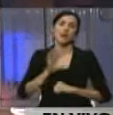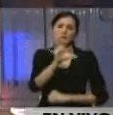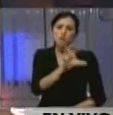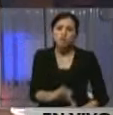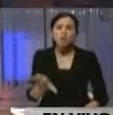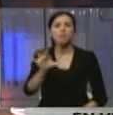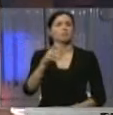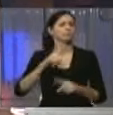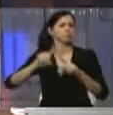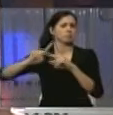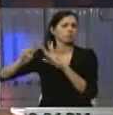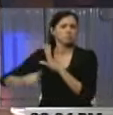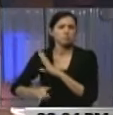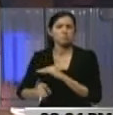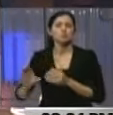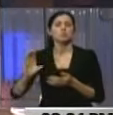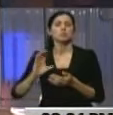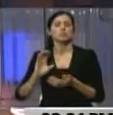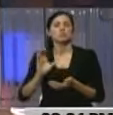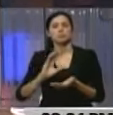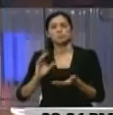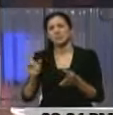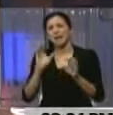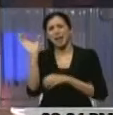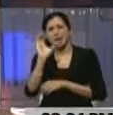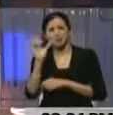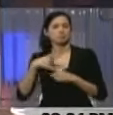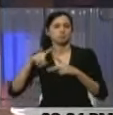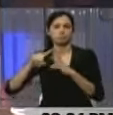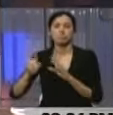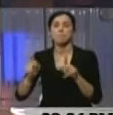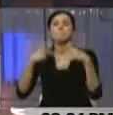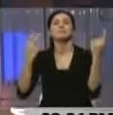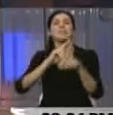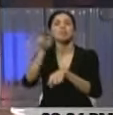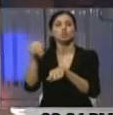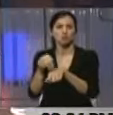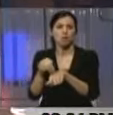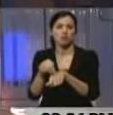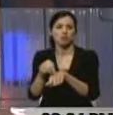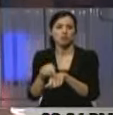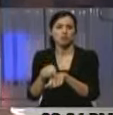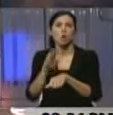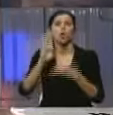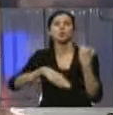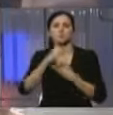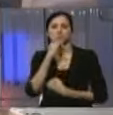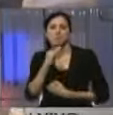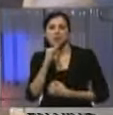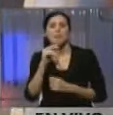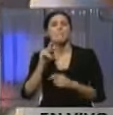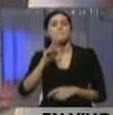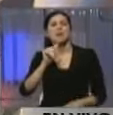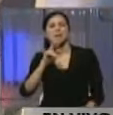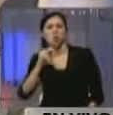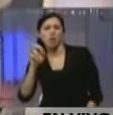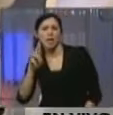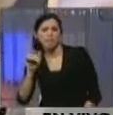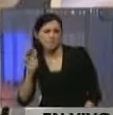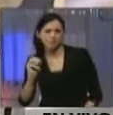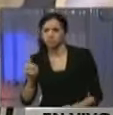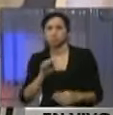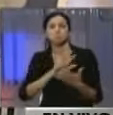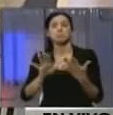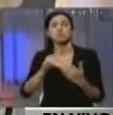Ciudad Maracay, Ciudad Caracas, ¿no? En la prensa nacional, Últimas Noticias, Panorama. Y bueno, el